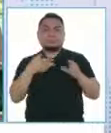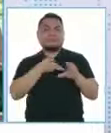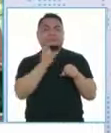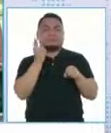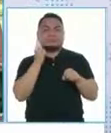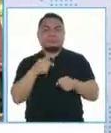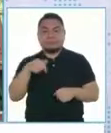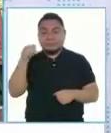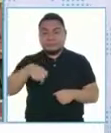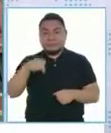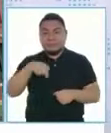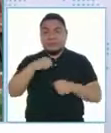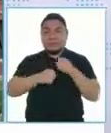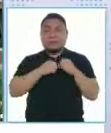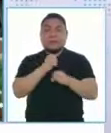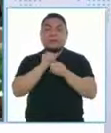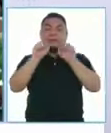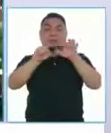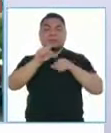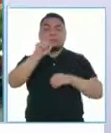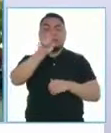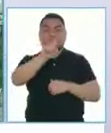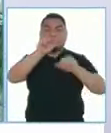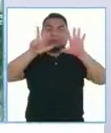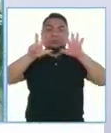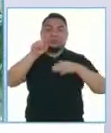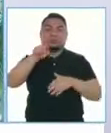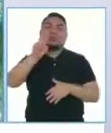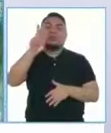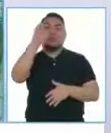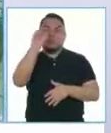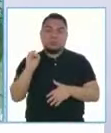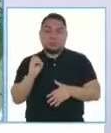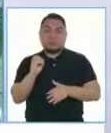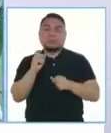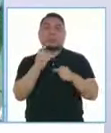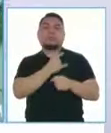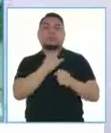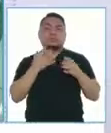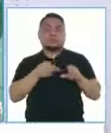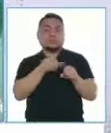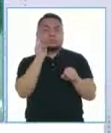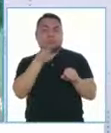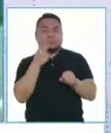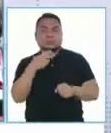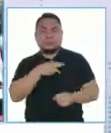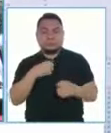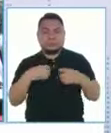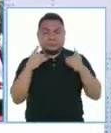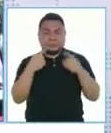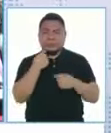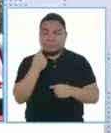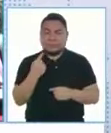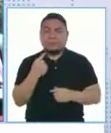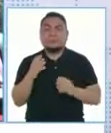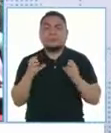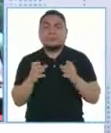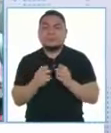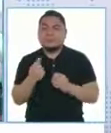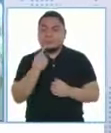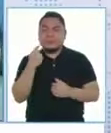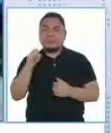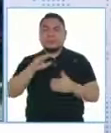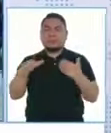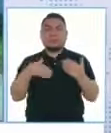en 18.2%, en el marco del análisis que está haciendo el Ministerio de Educación y el seguimiento personalizado a todos